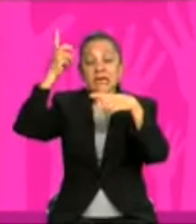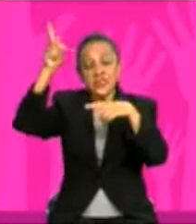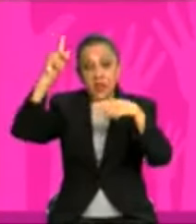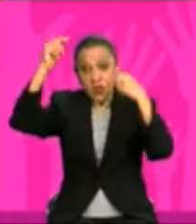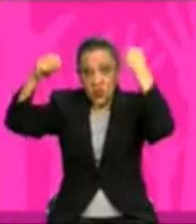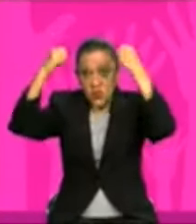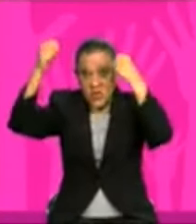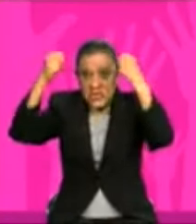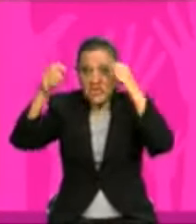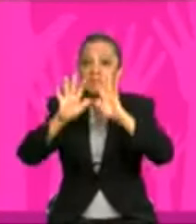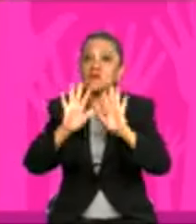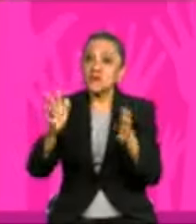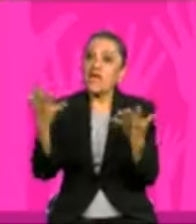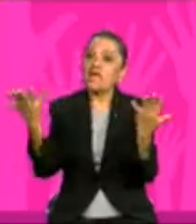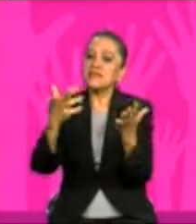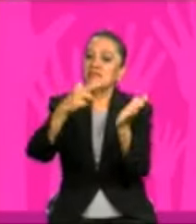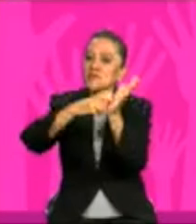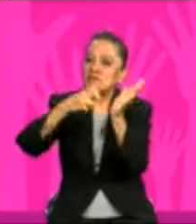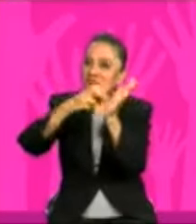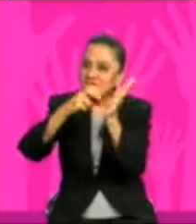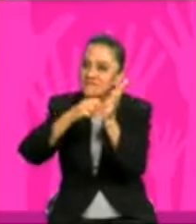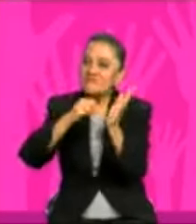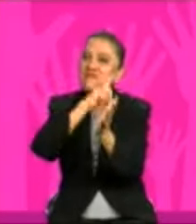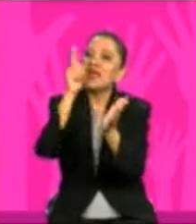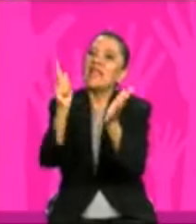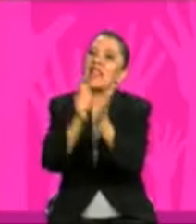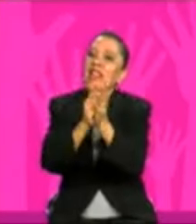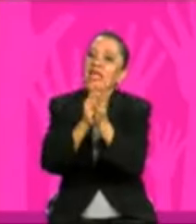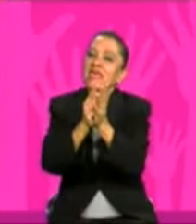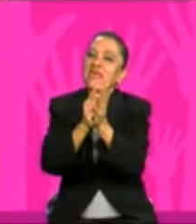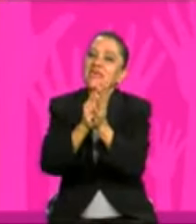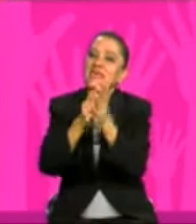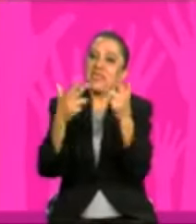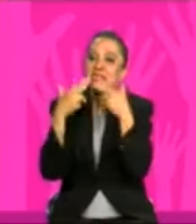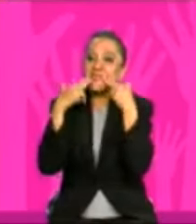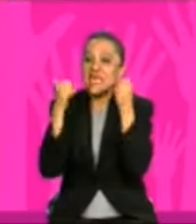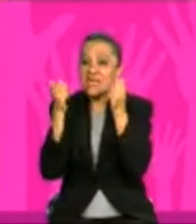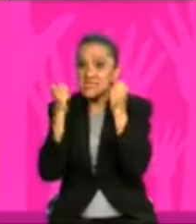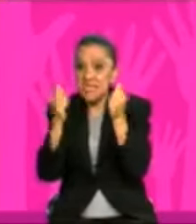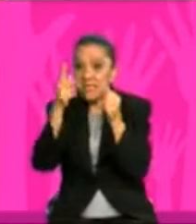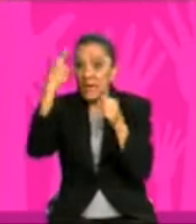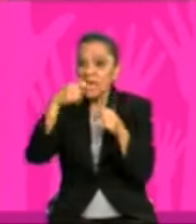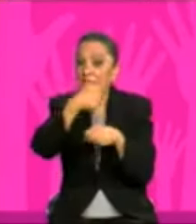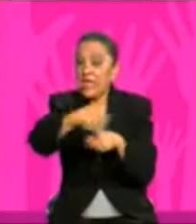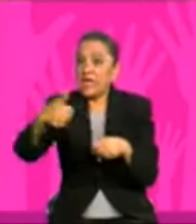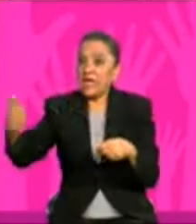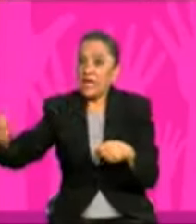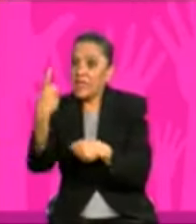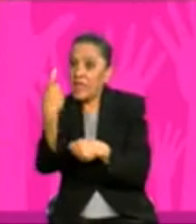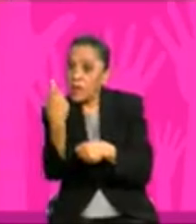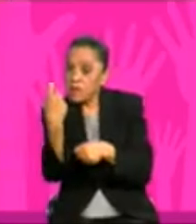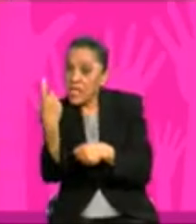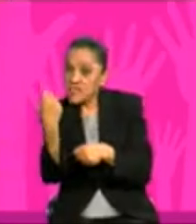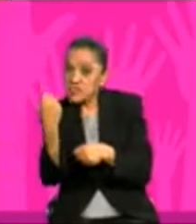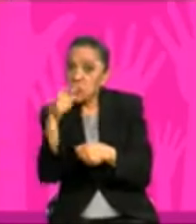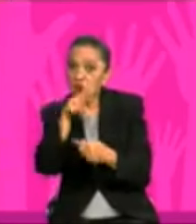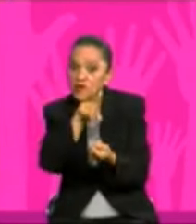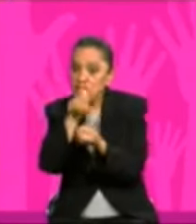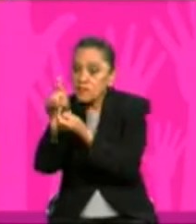reforma a la Ley General de Hacienda para que por cada peso que los hoteles y balnearios recaudaran, el gobierno del